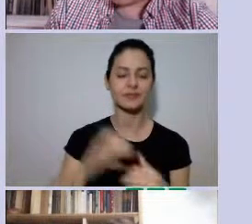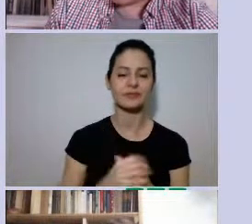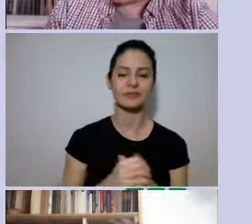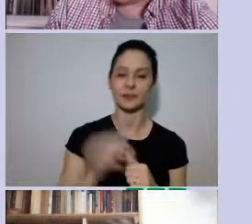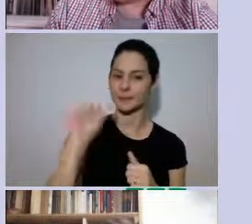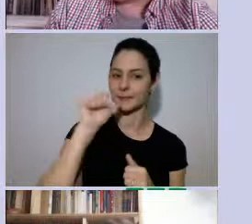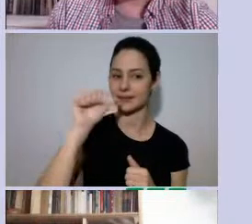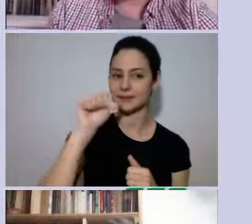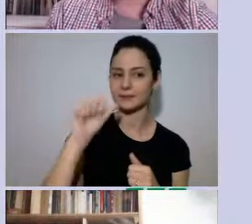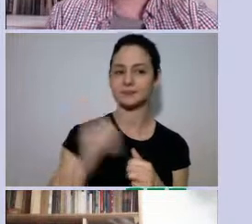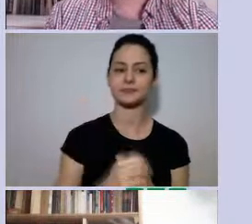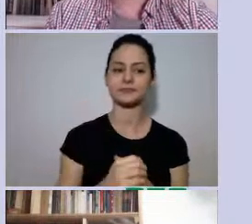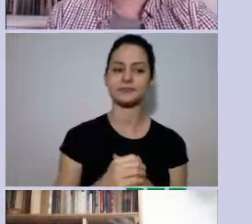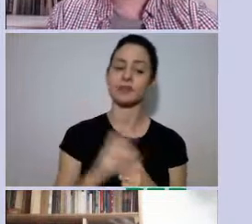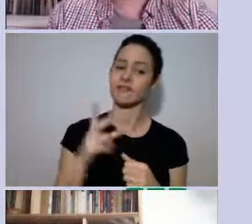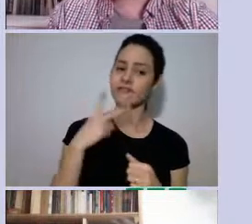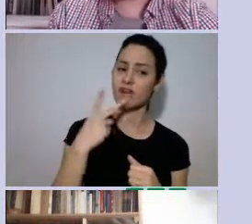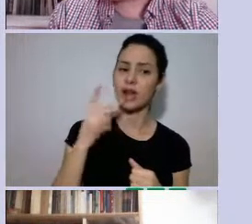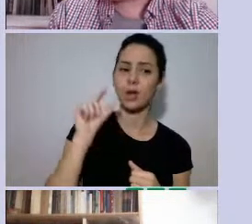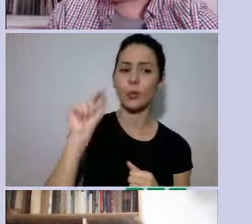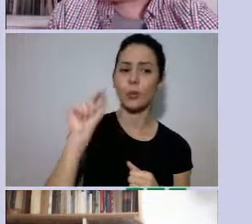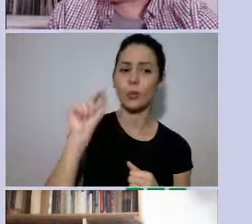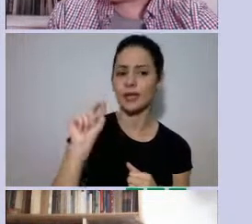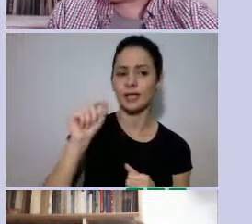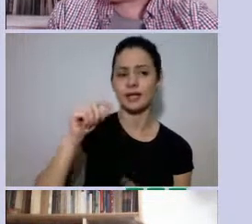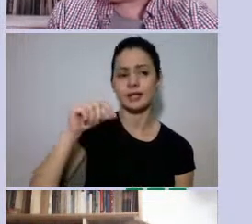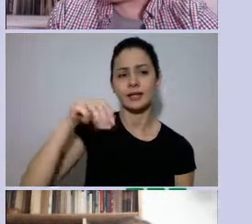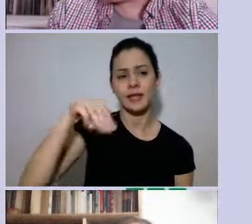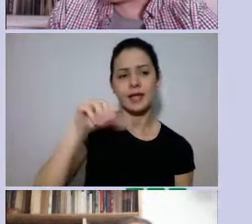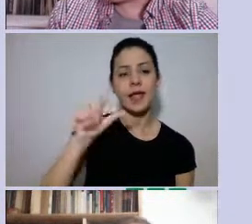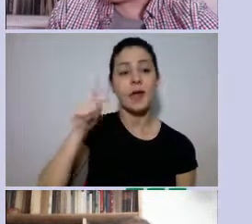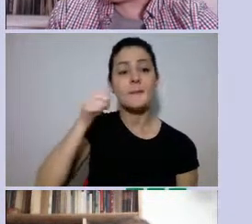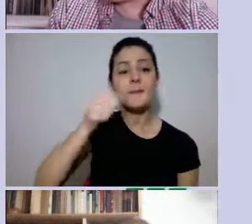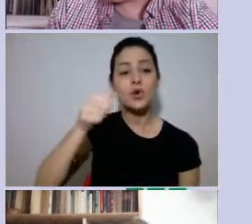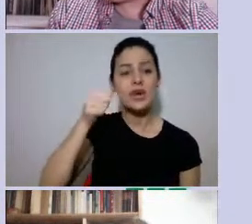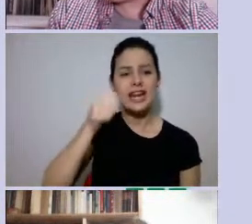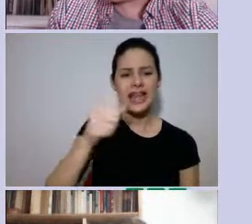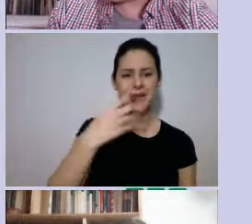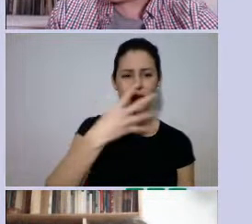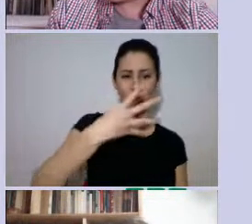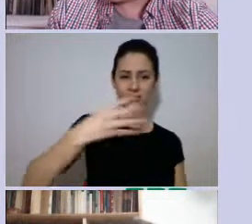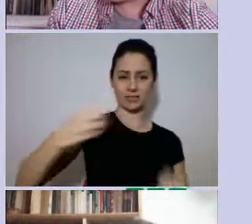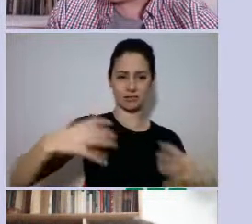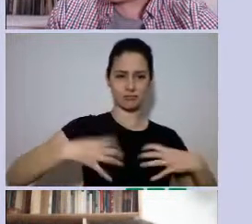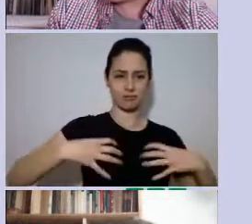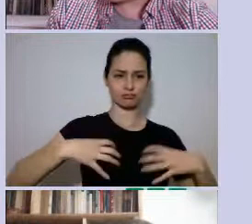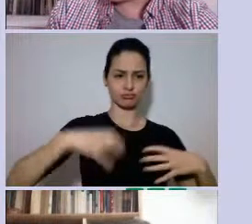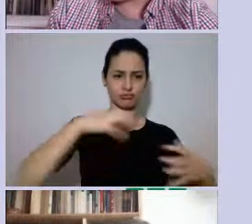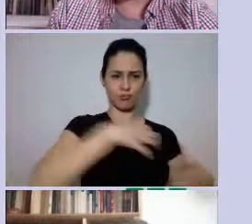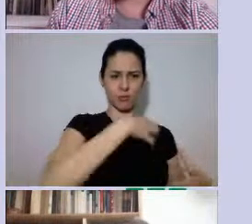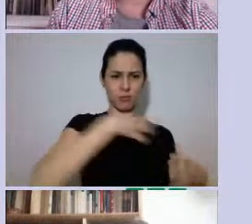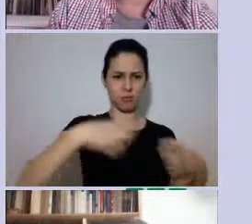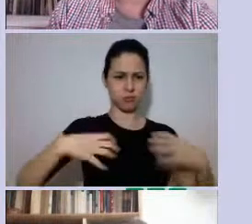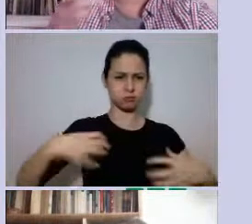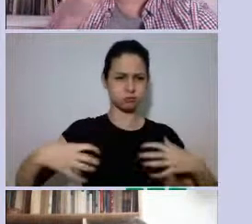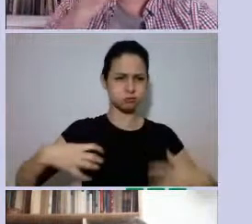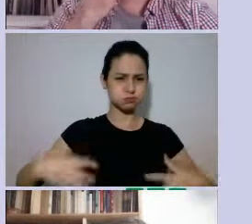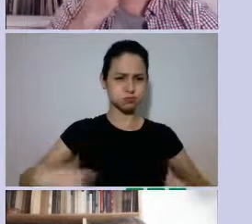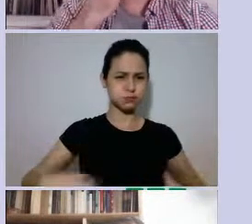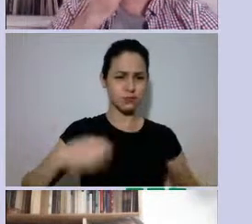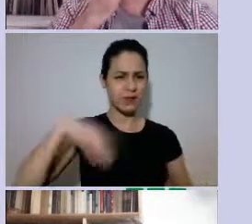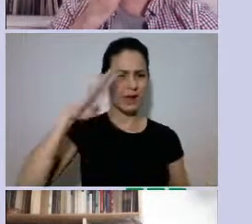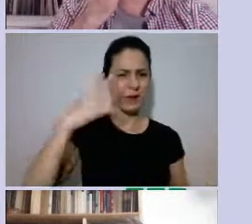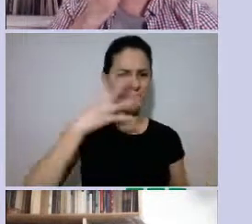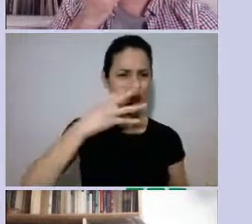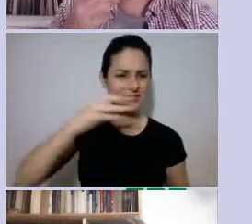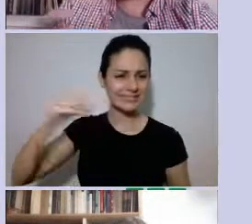Incluso se dice que Mayahuel es la mujer de 400 pechos, que son los 400 pechos de los